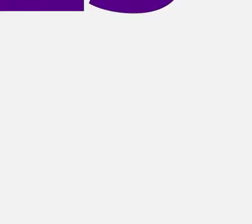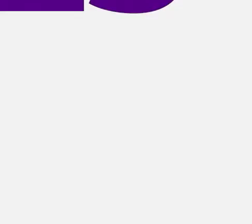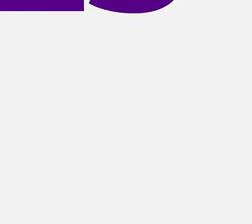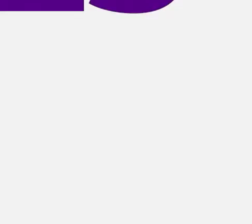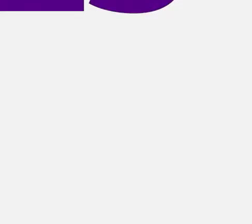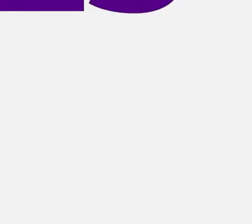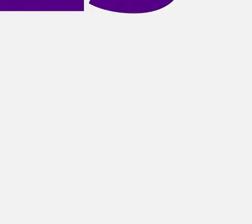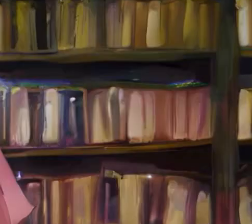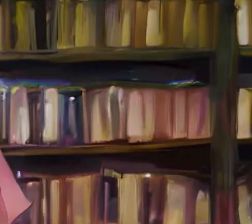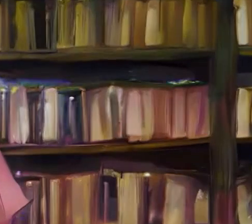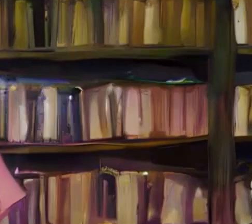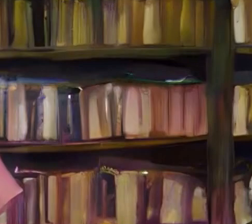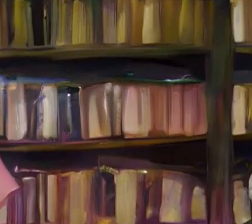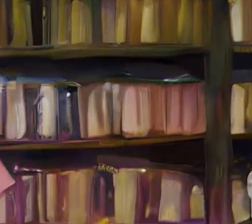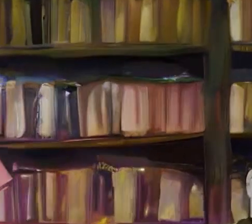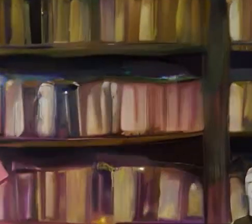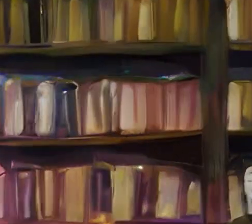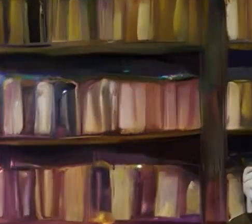del mañana